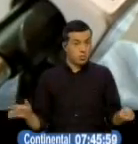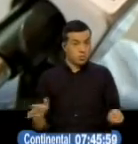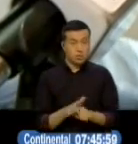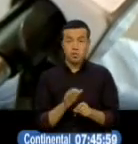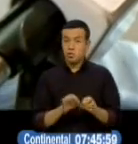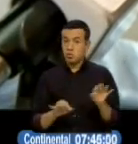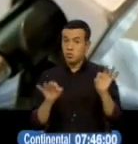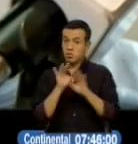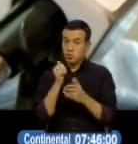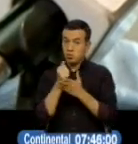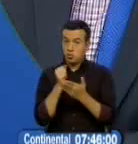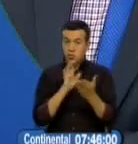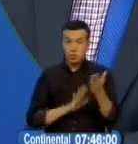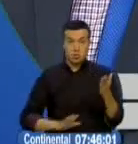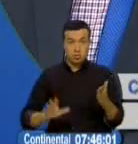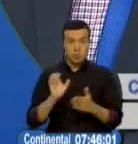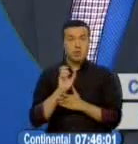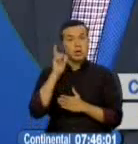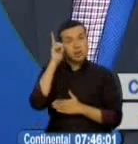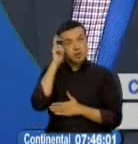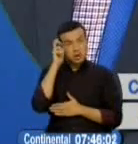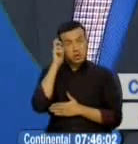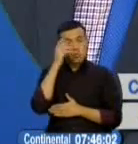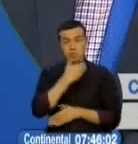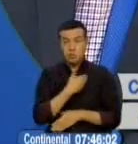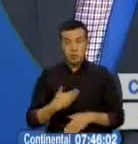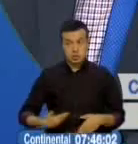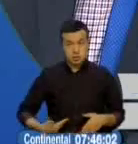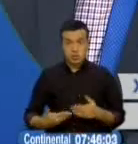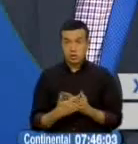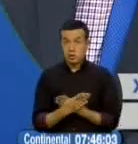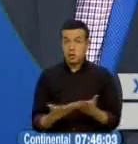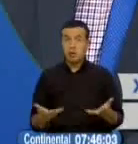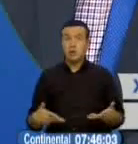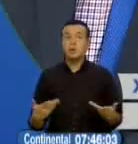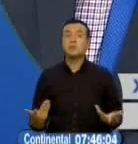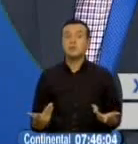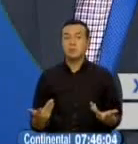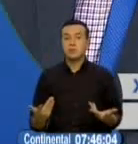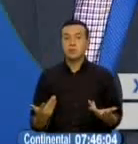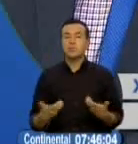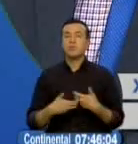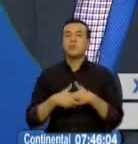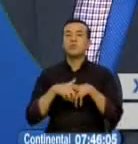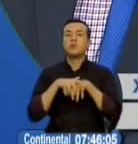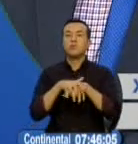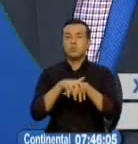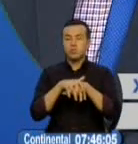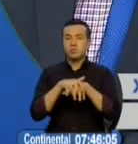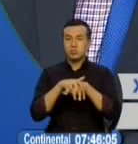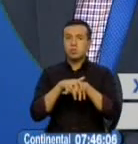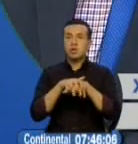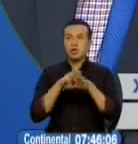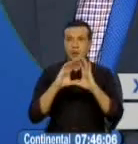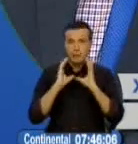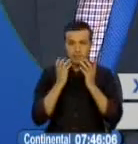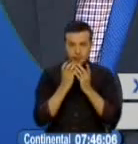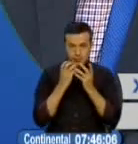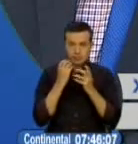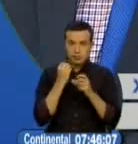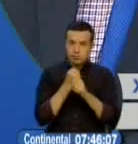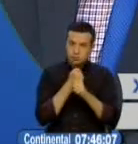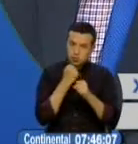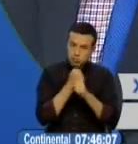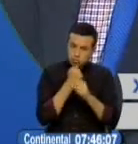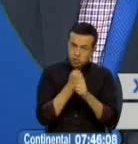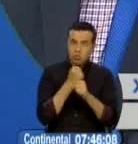de total beneficio para el país. Yo creo que lo que el Ejecutivo debe propender es a integrar una mesa de transparencia junto con